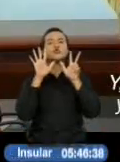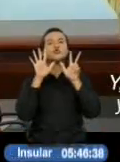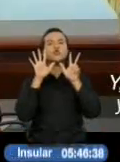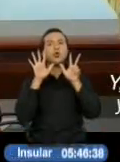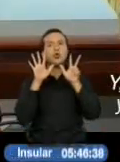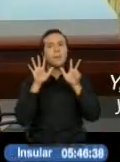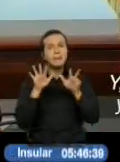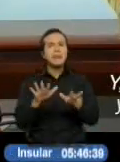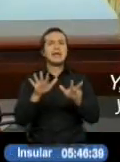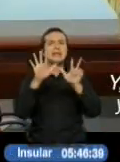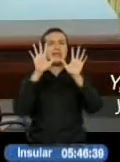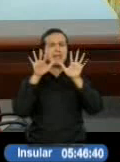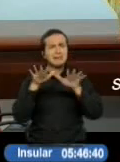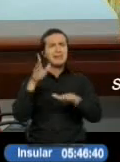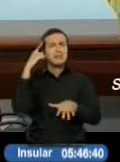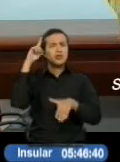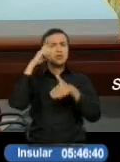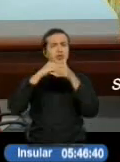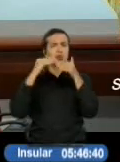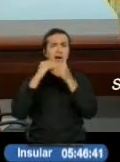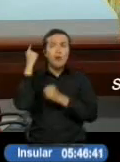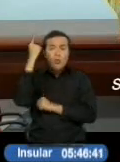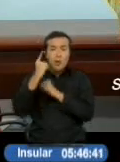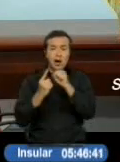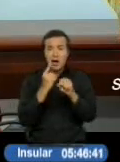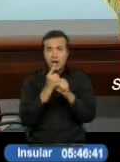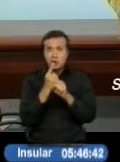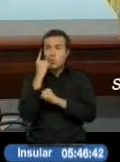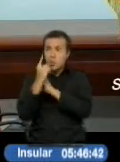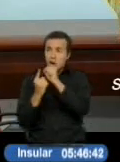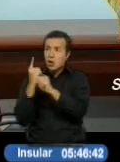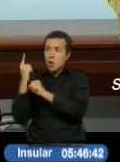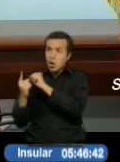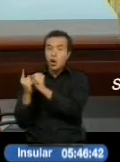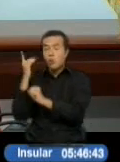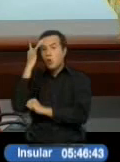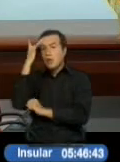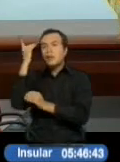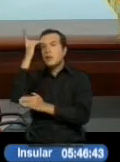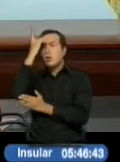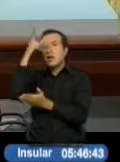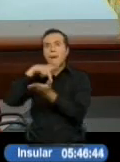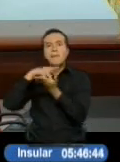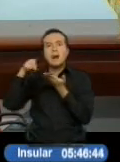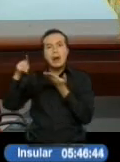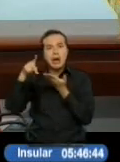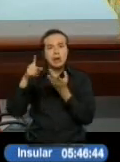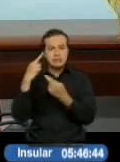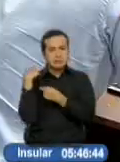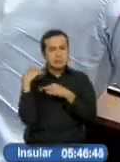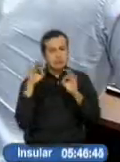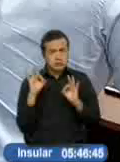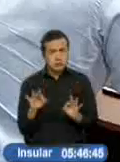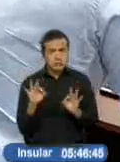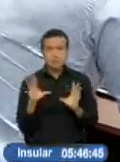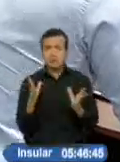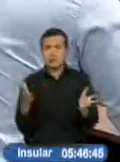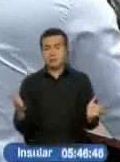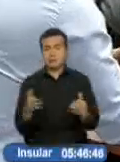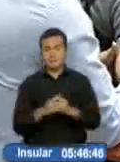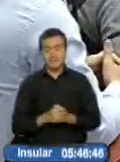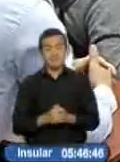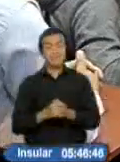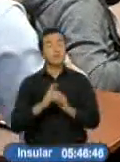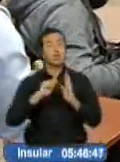de dólares anualmente solo para pagar la deuda que nos dejaron. No se actuó con responsabilidad. Este martes trascendió